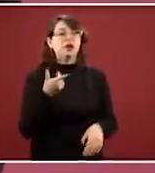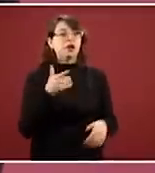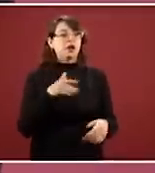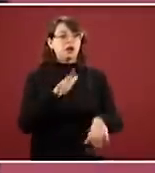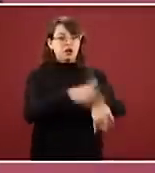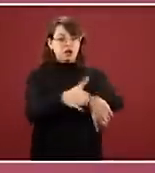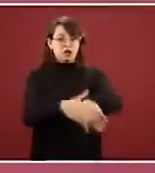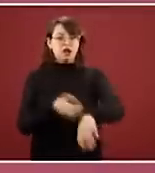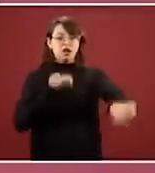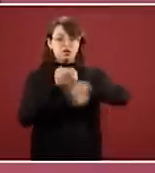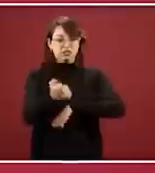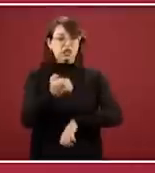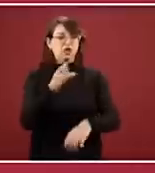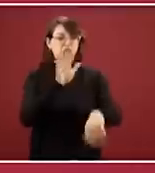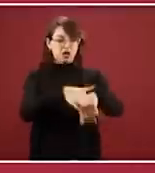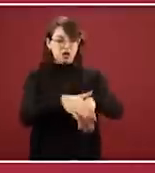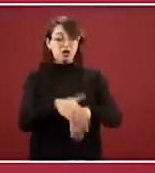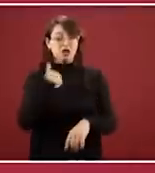¿quieres esto?